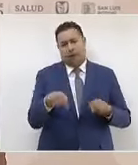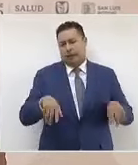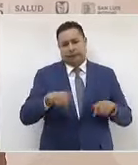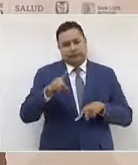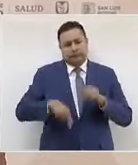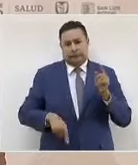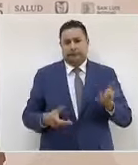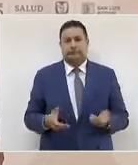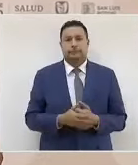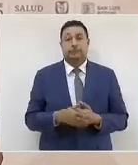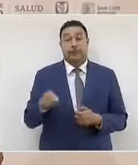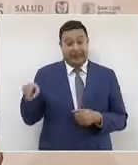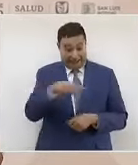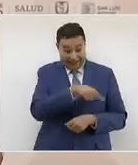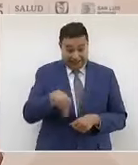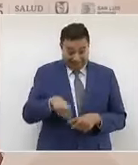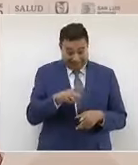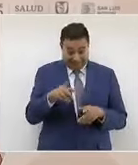eran